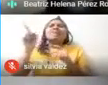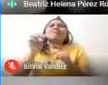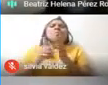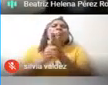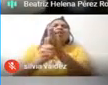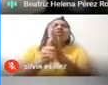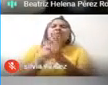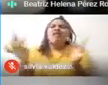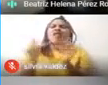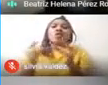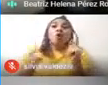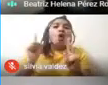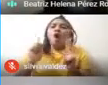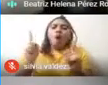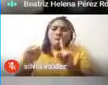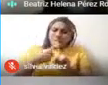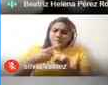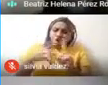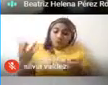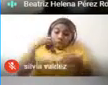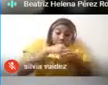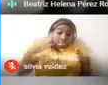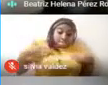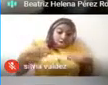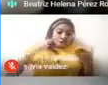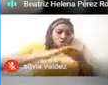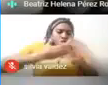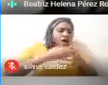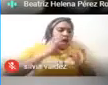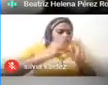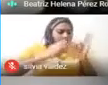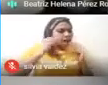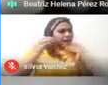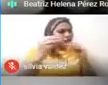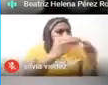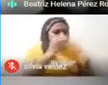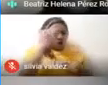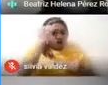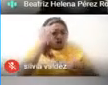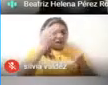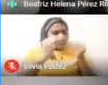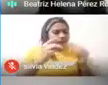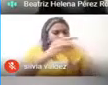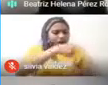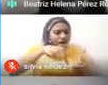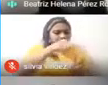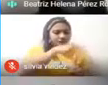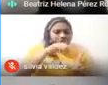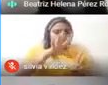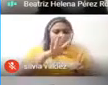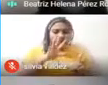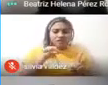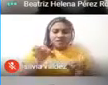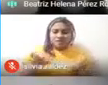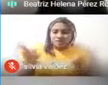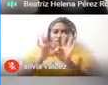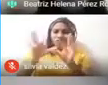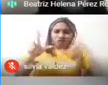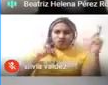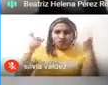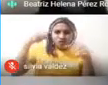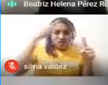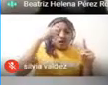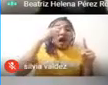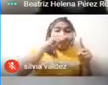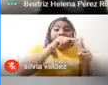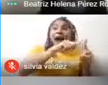cómo primero trabajo al interior de mi comunidad y al interior de las personas que están alrededor de la cadena de valor del turismo, en